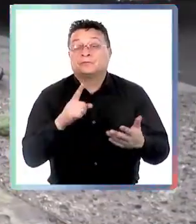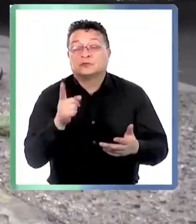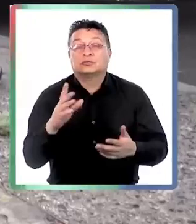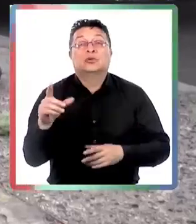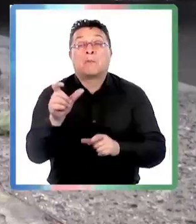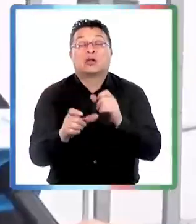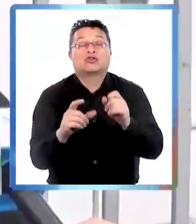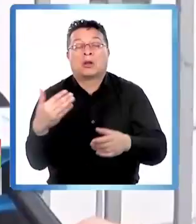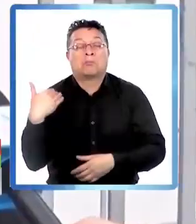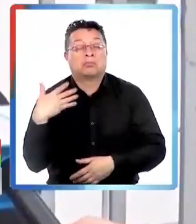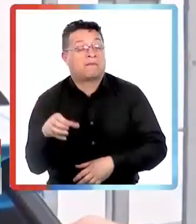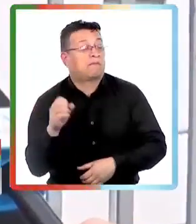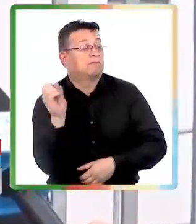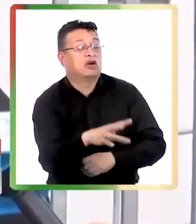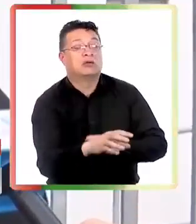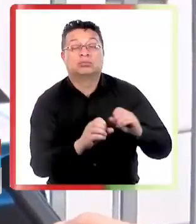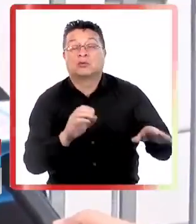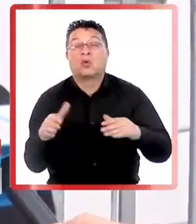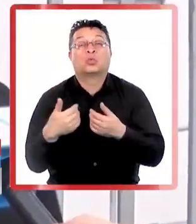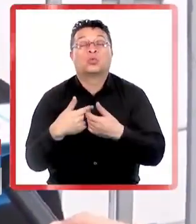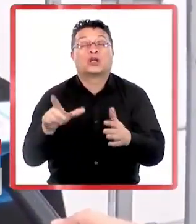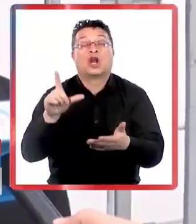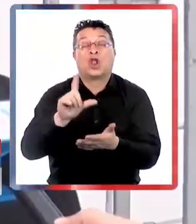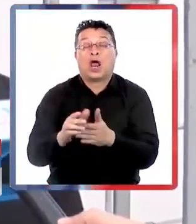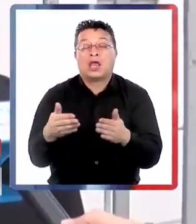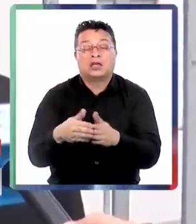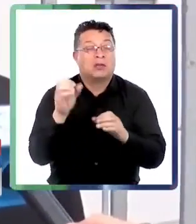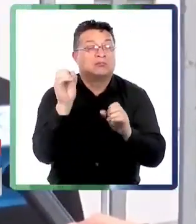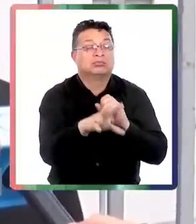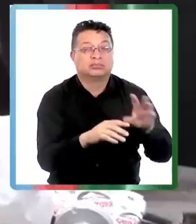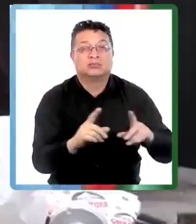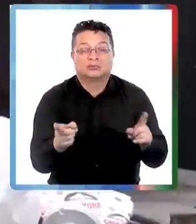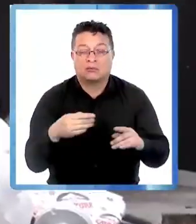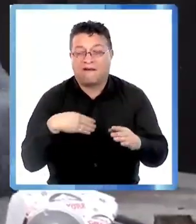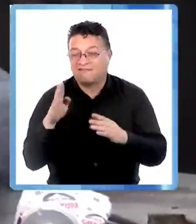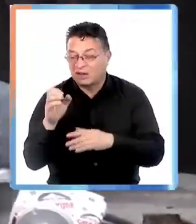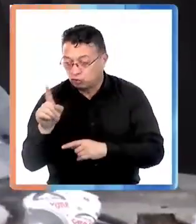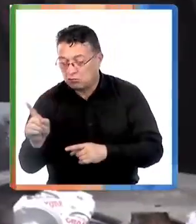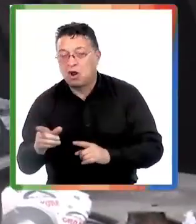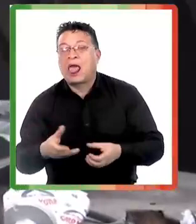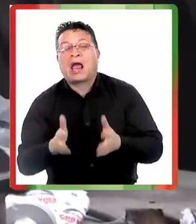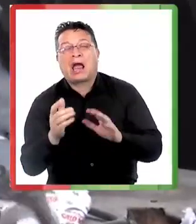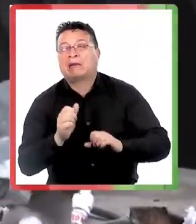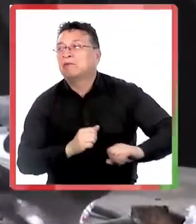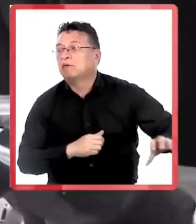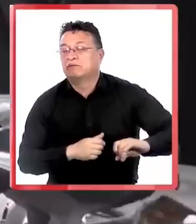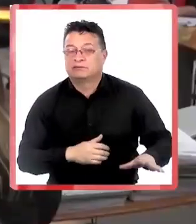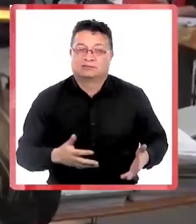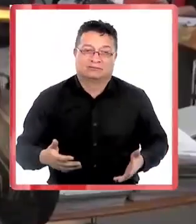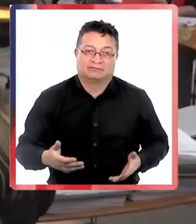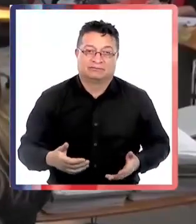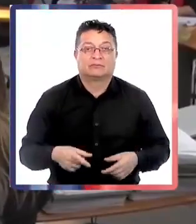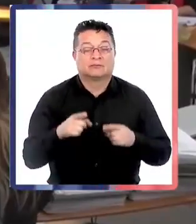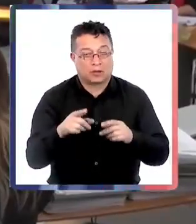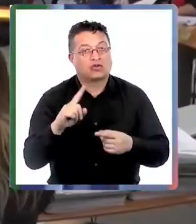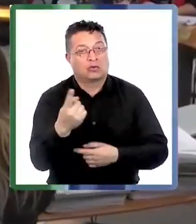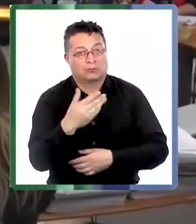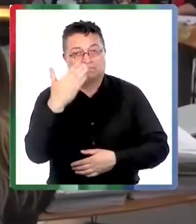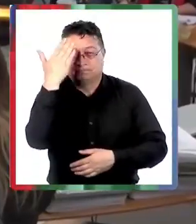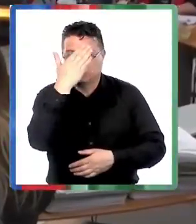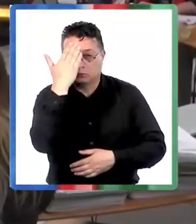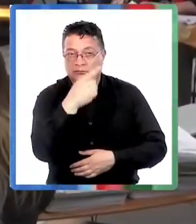botan, no le importa dónde dejan los residuos, en cualquier lado, en cada esquina. En vez de ir a un basurero, a la calle. Un hecho que ya